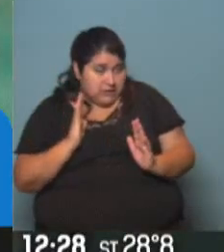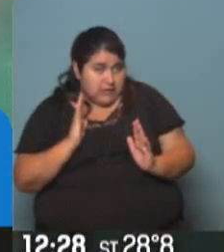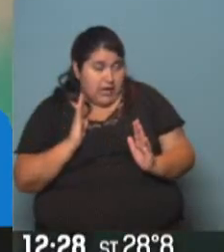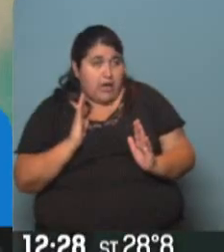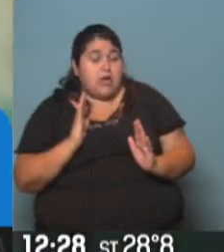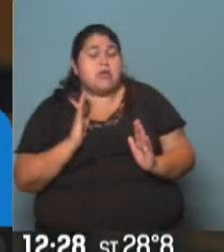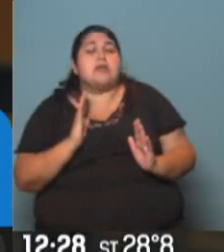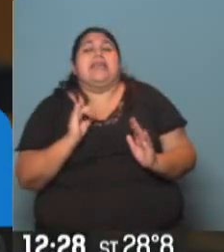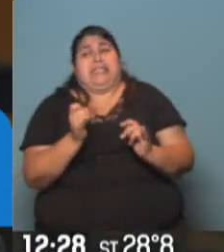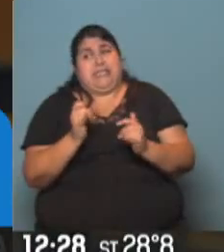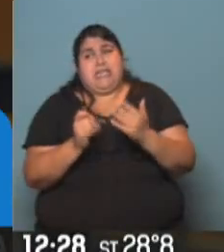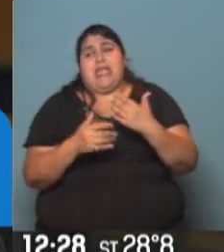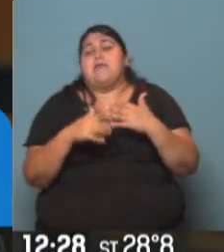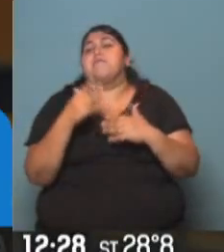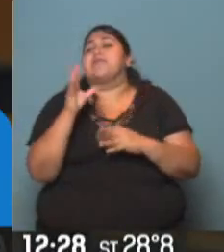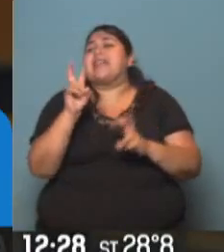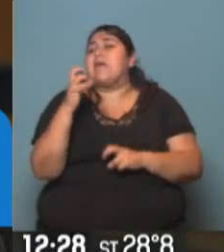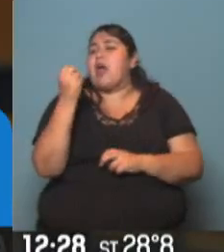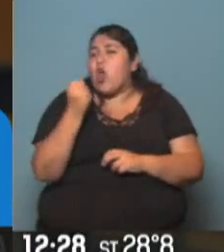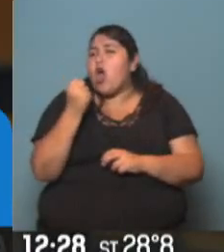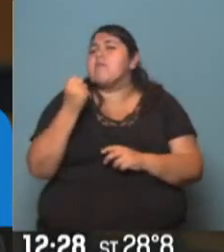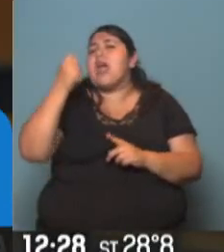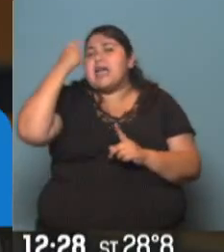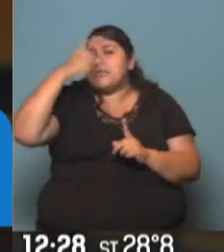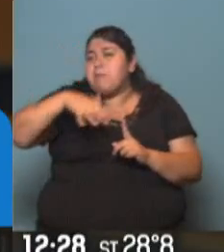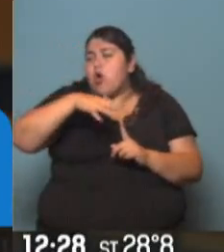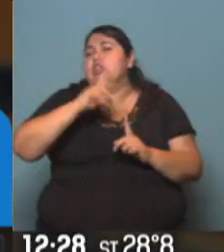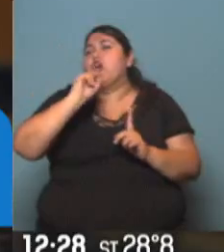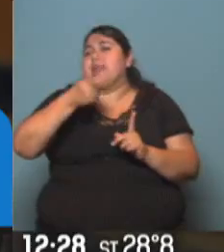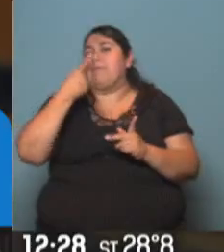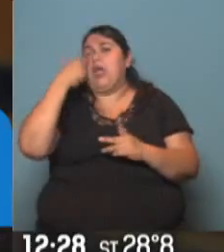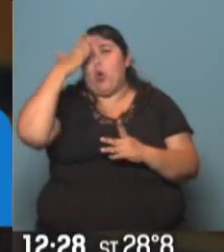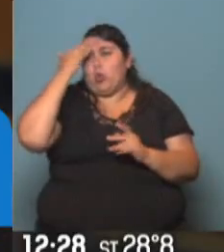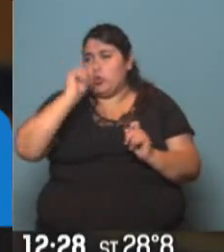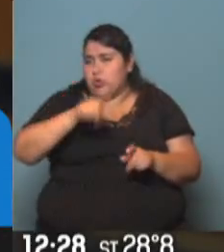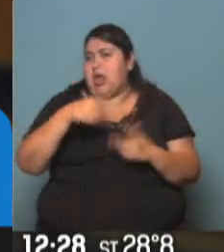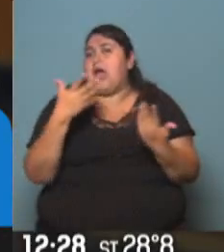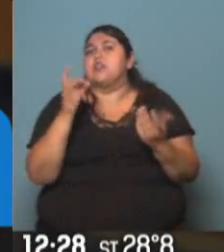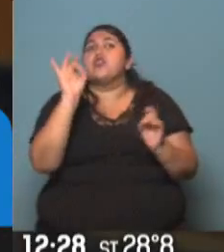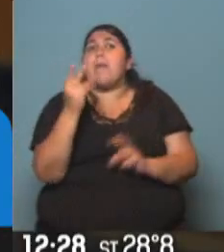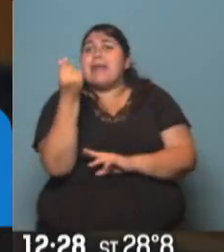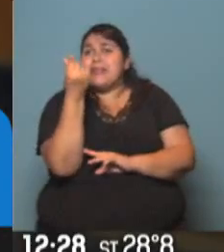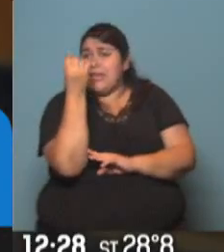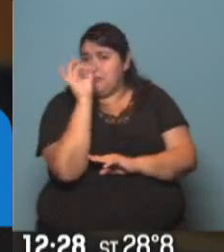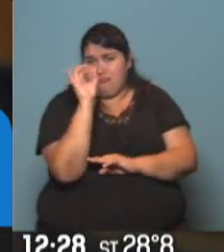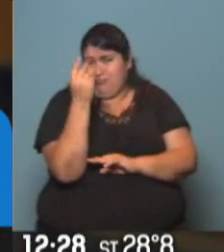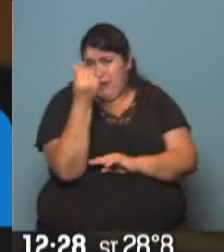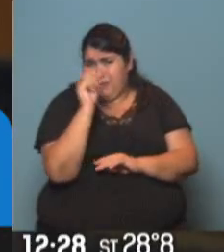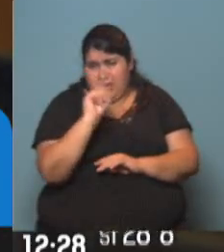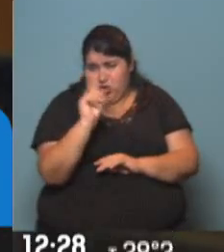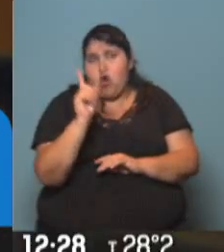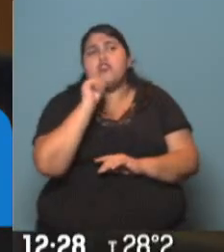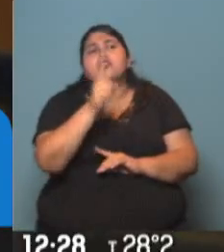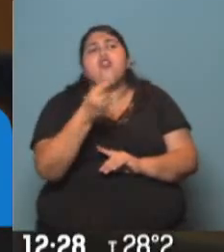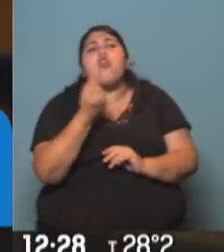más económica y también igual recursos simbólicos recursos culturales no solamente es una cuestión de dinero sino saber a dónde acudir